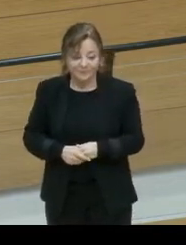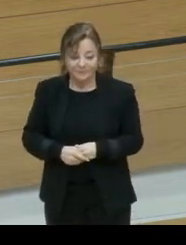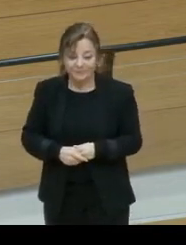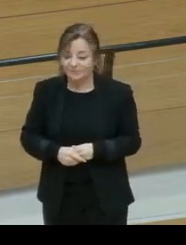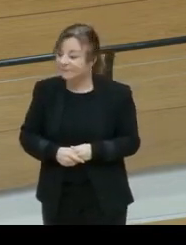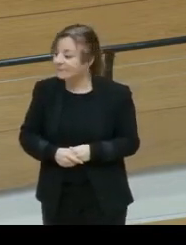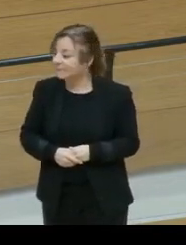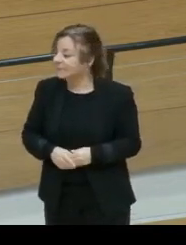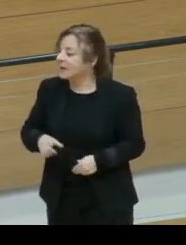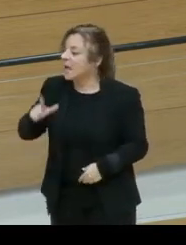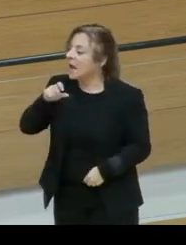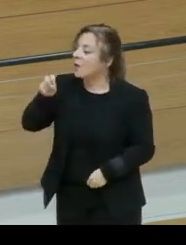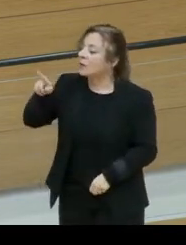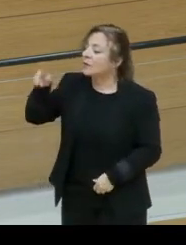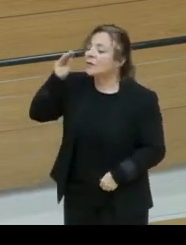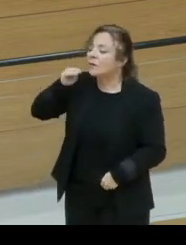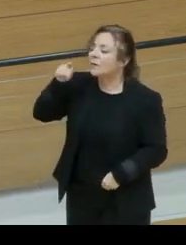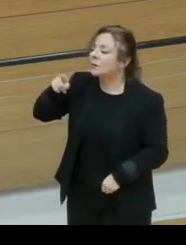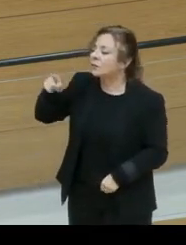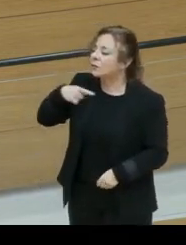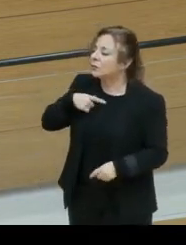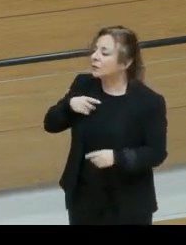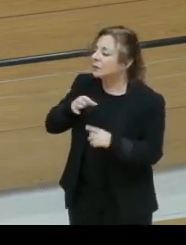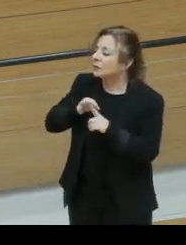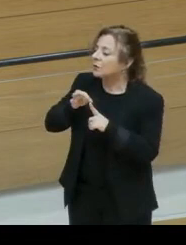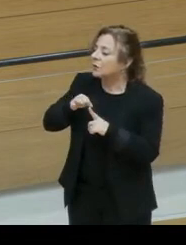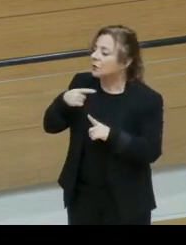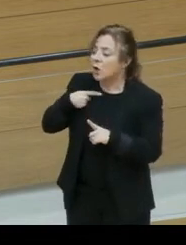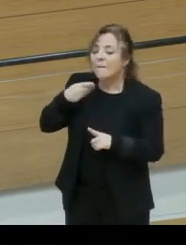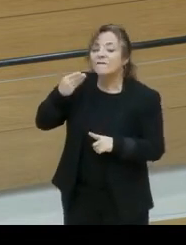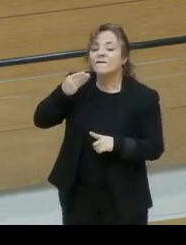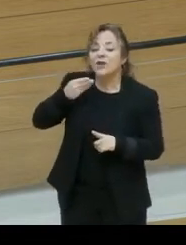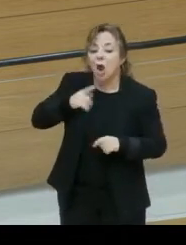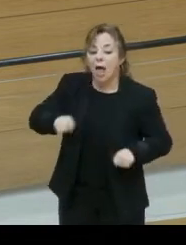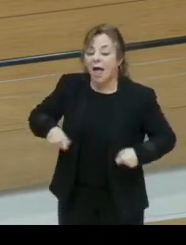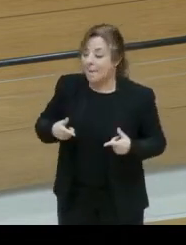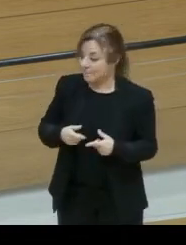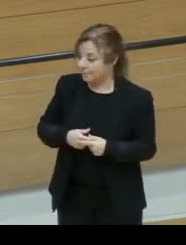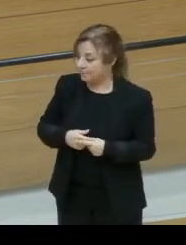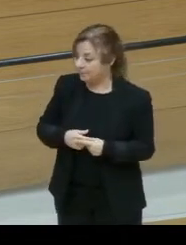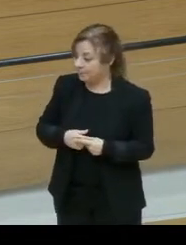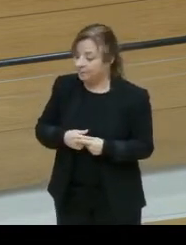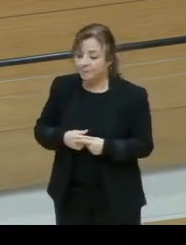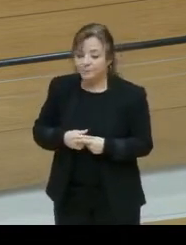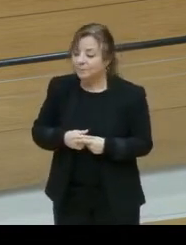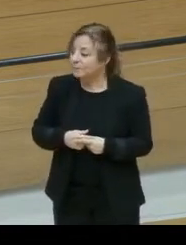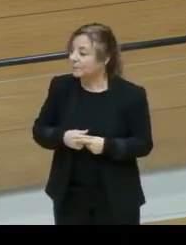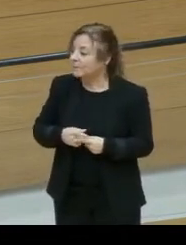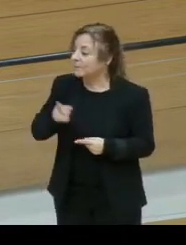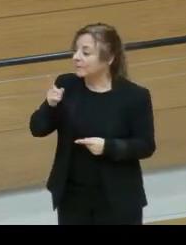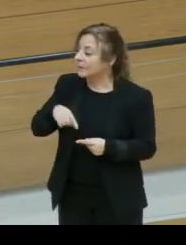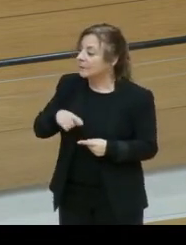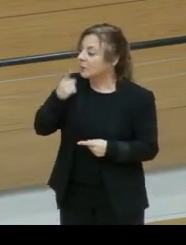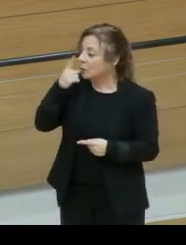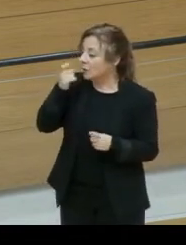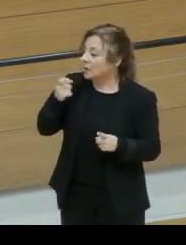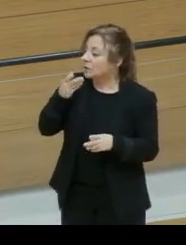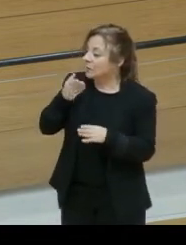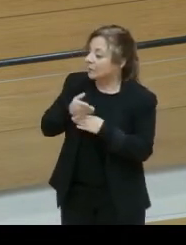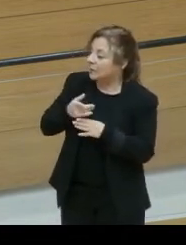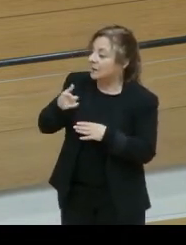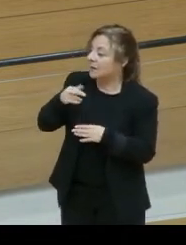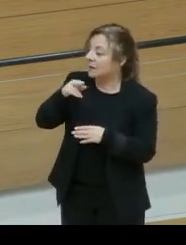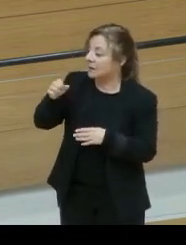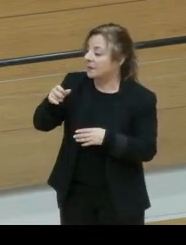Laura, ¿y tu formación? ¿En qué te graduaste? Bióloga, soy bióloga. Vale. Y también me fui un año a Madrid, estuve